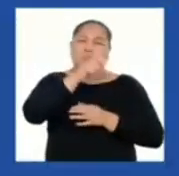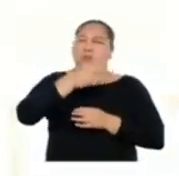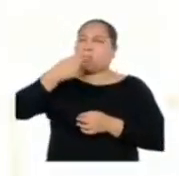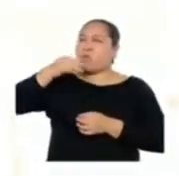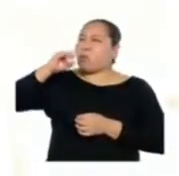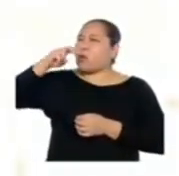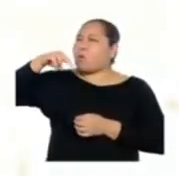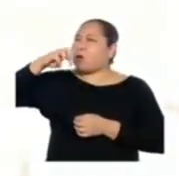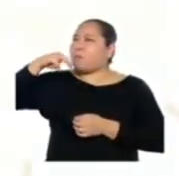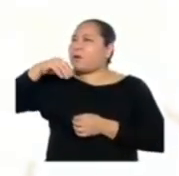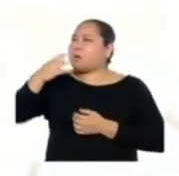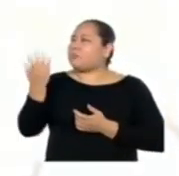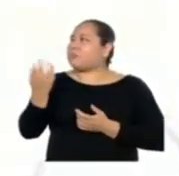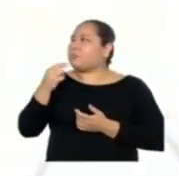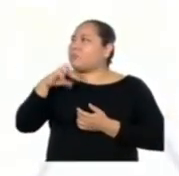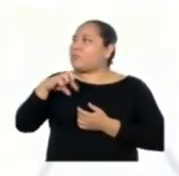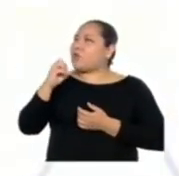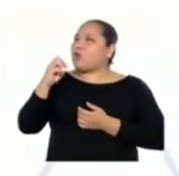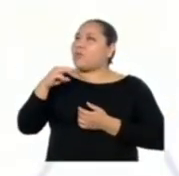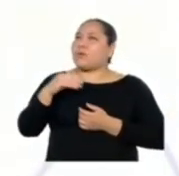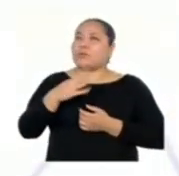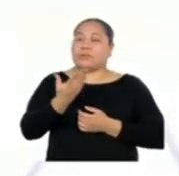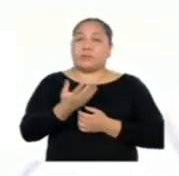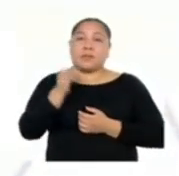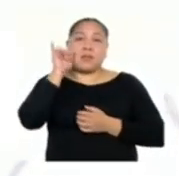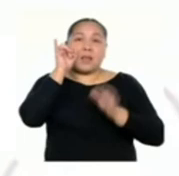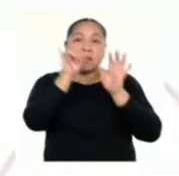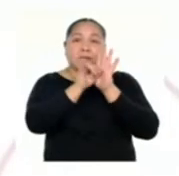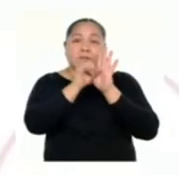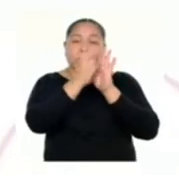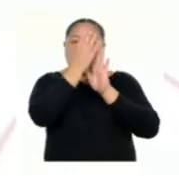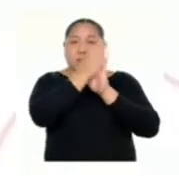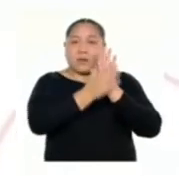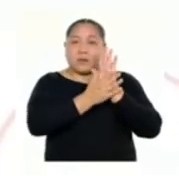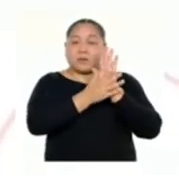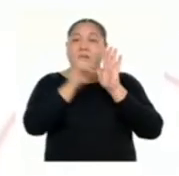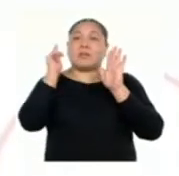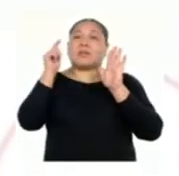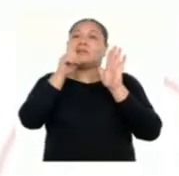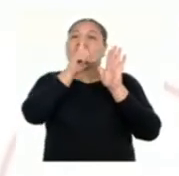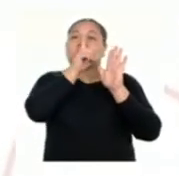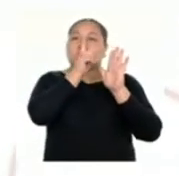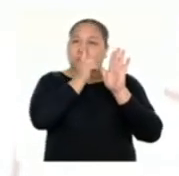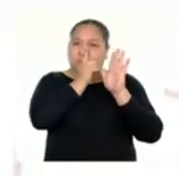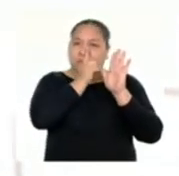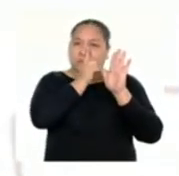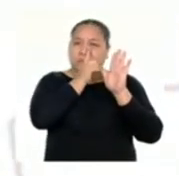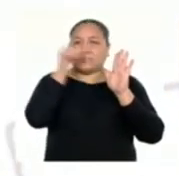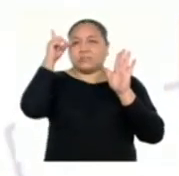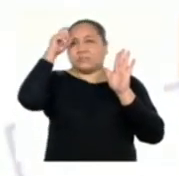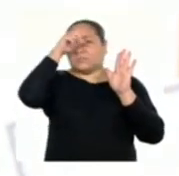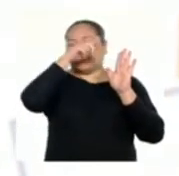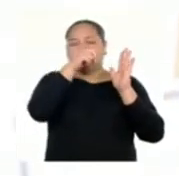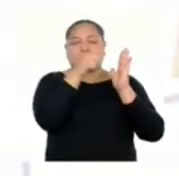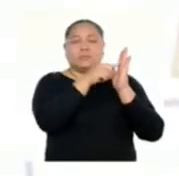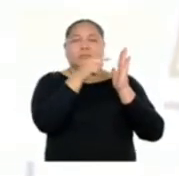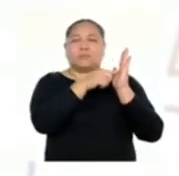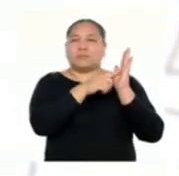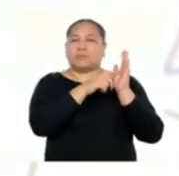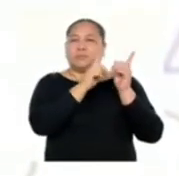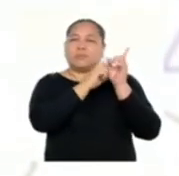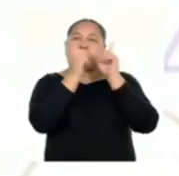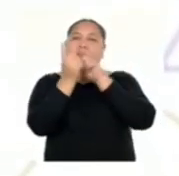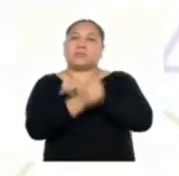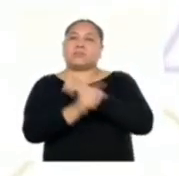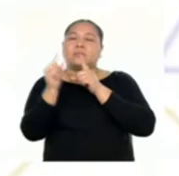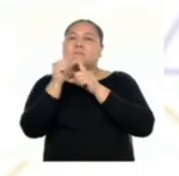Ayala? La siguiente. Las imágenes son testigos mudos y resulta difícil traducir a